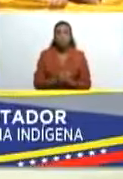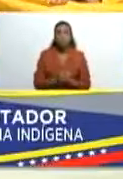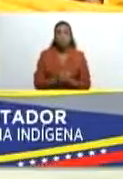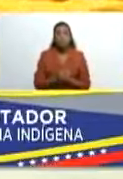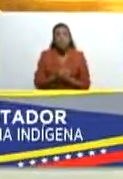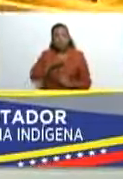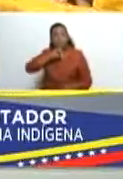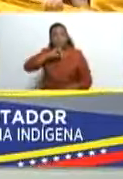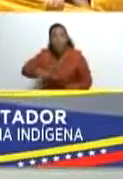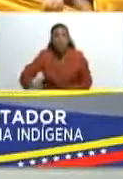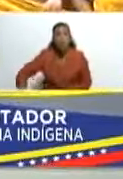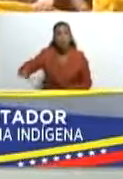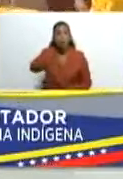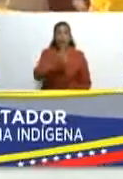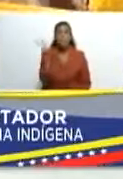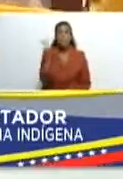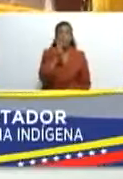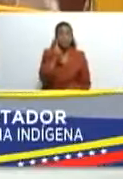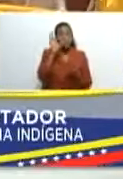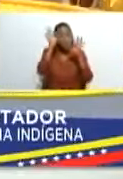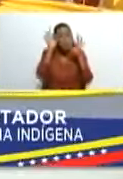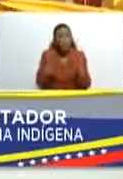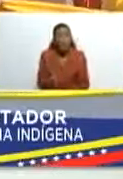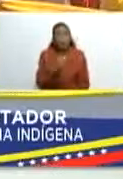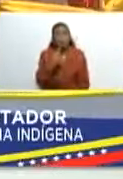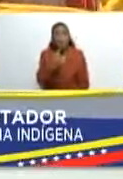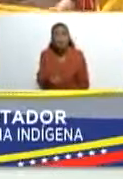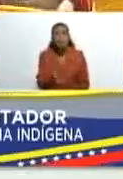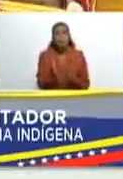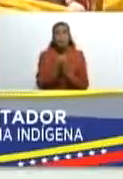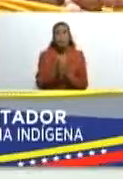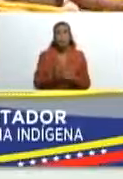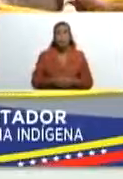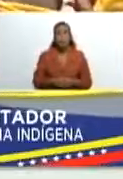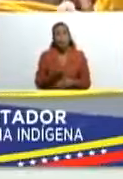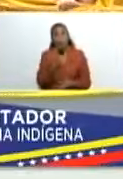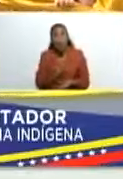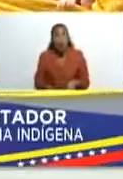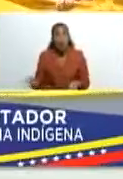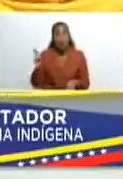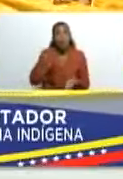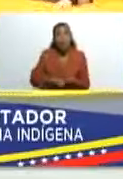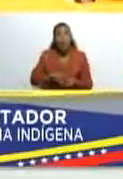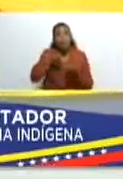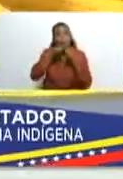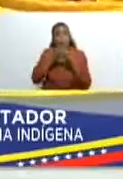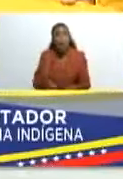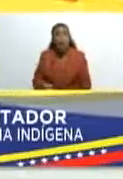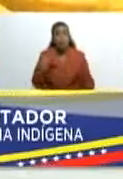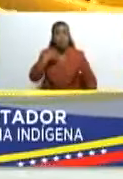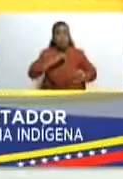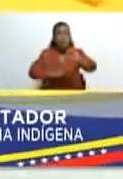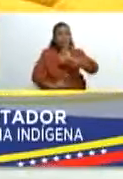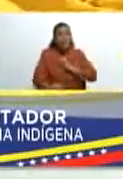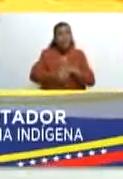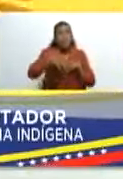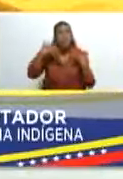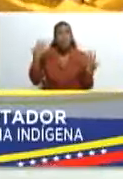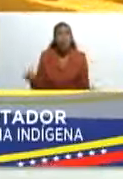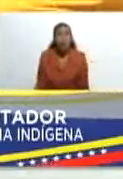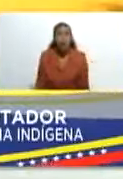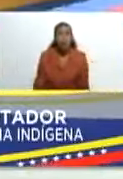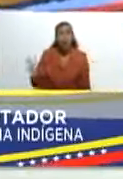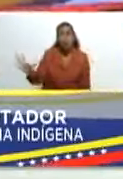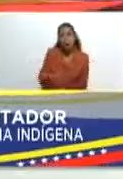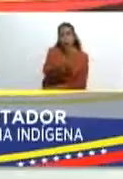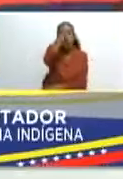esta historia en esta patria, presidente. Hoy lo decíamos, se vuelve a repetir la historia, defendían nuestros